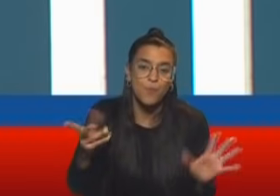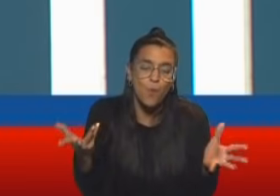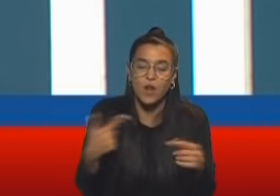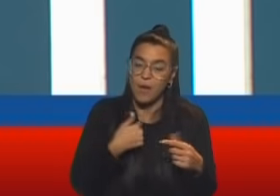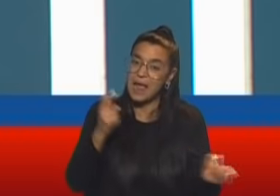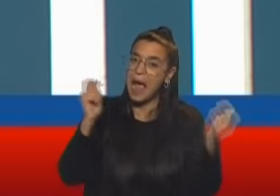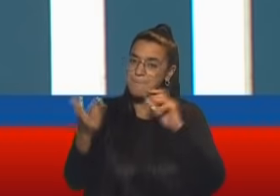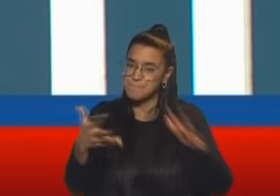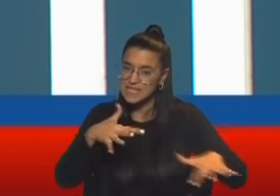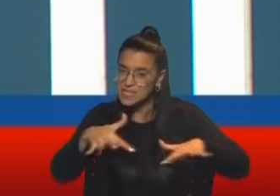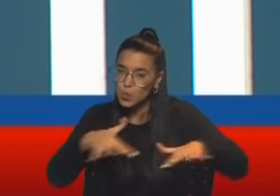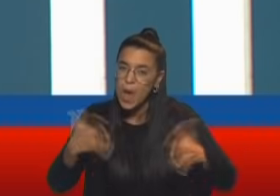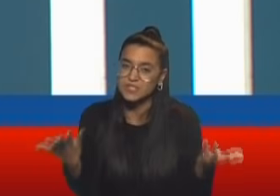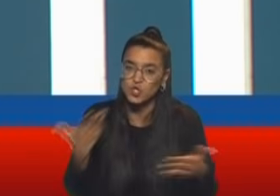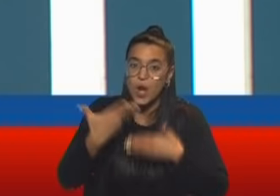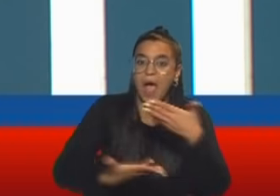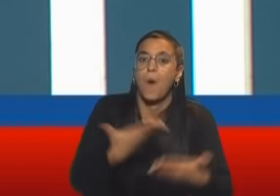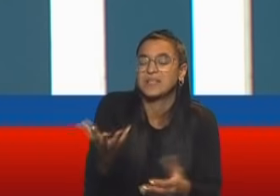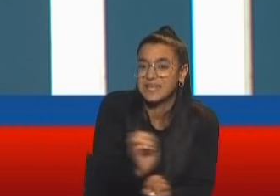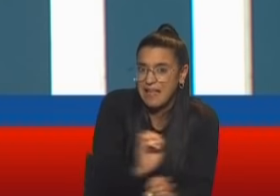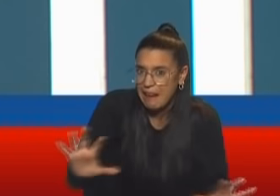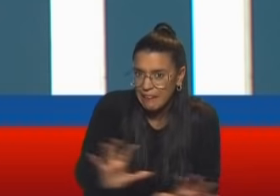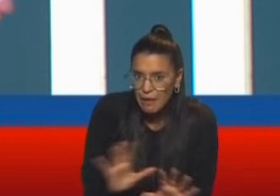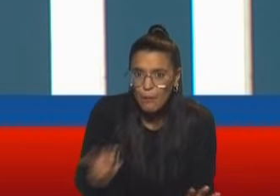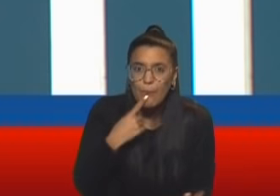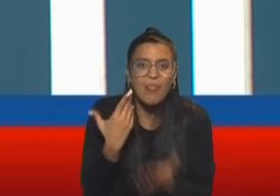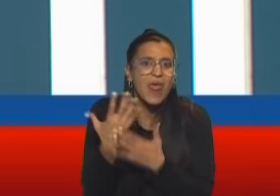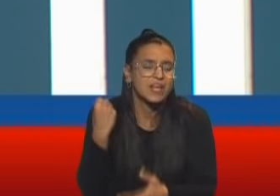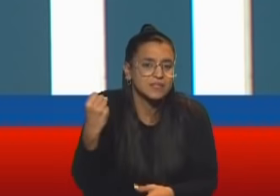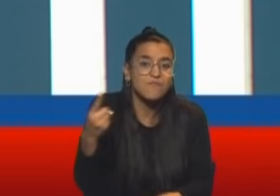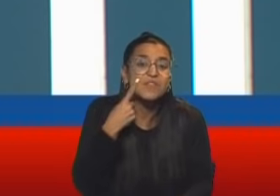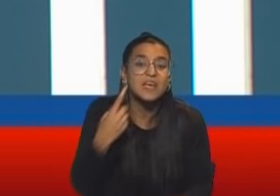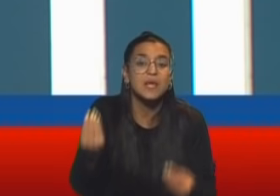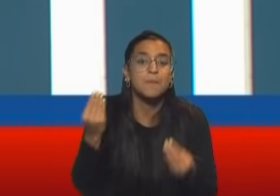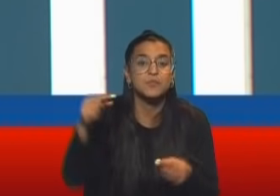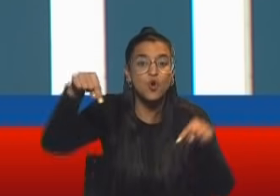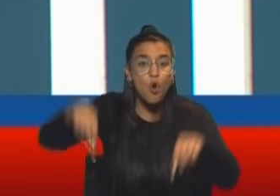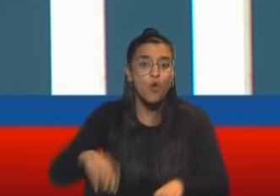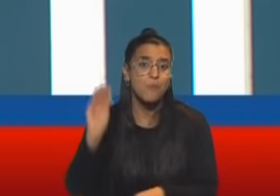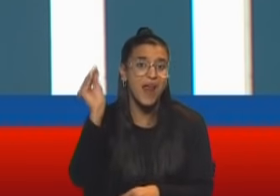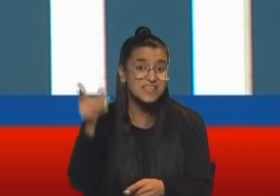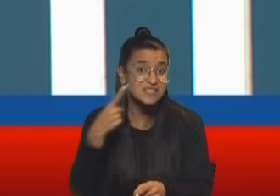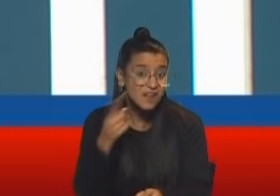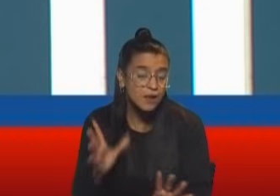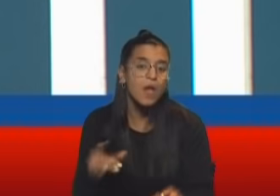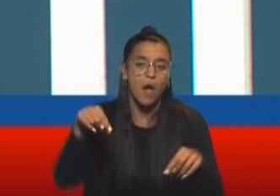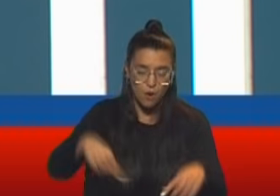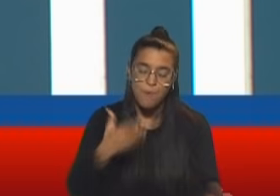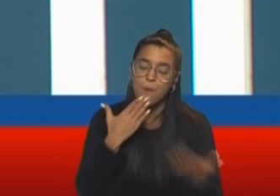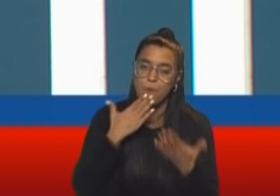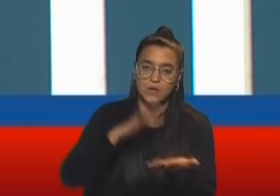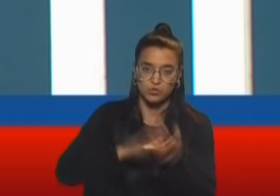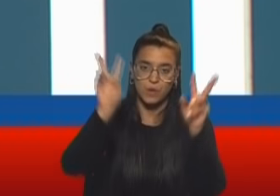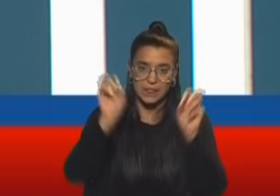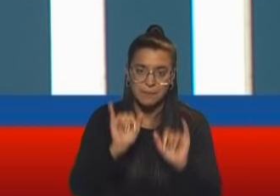el panorama. Con ese avance siniestro de la ultraderecha, fíjate lo que pasó hoy en Brasil. Ahora vamos a ver. Es un